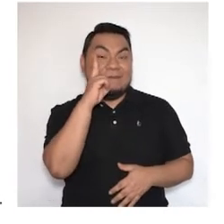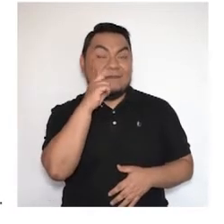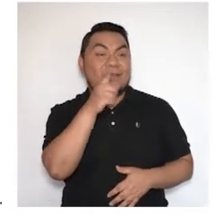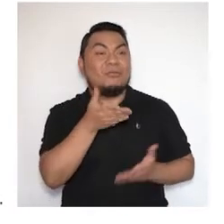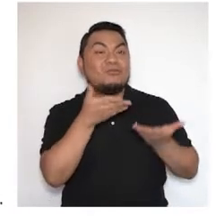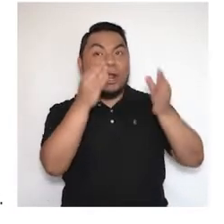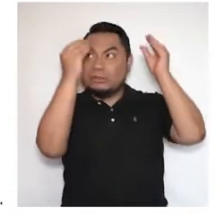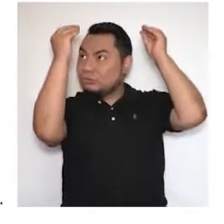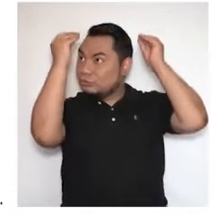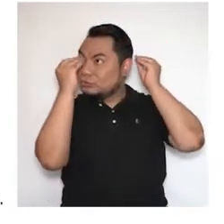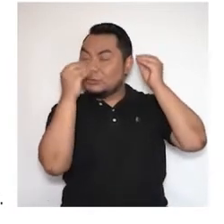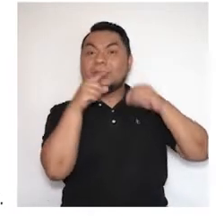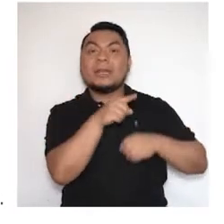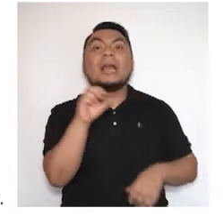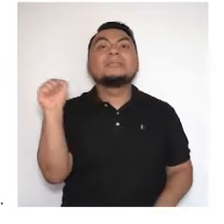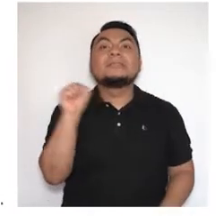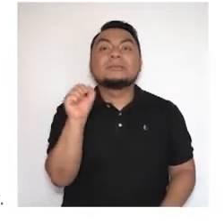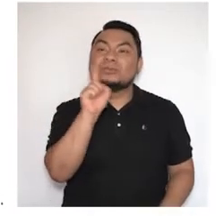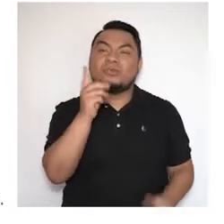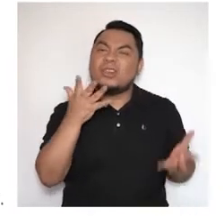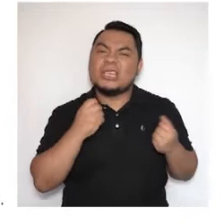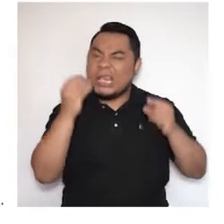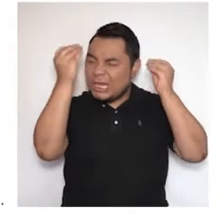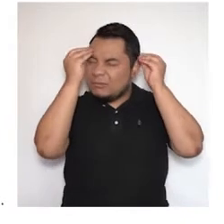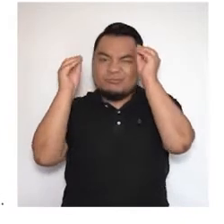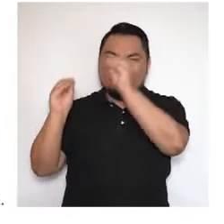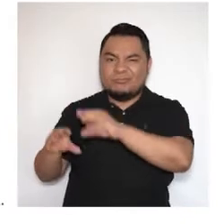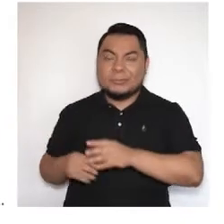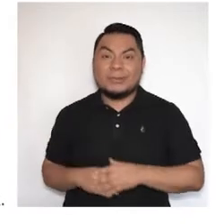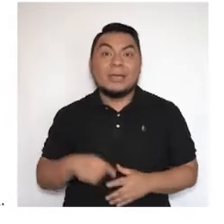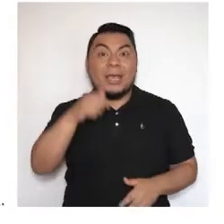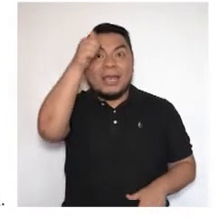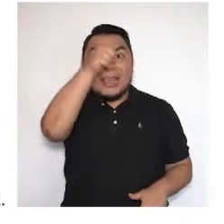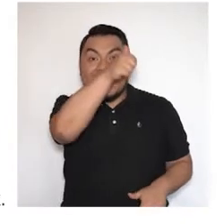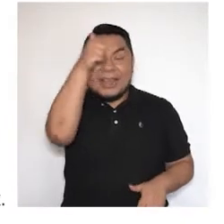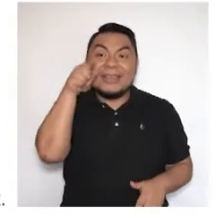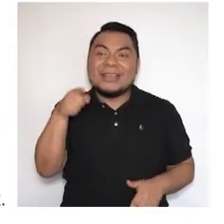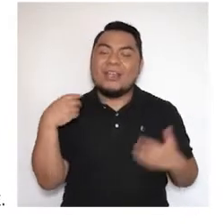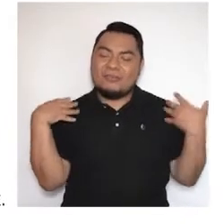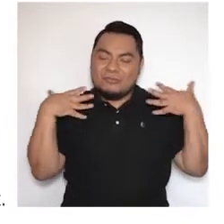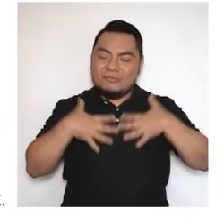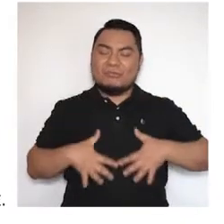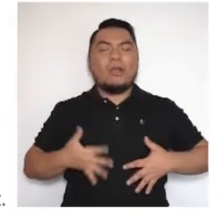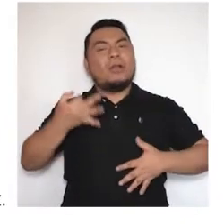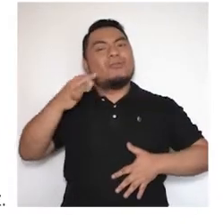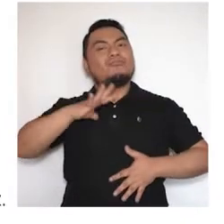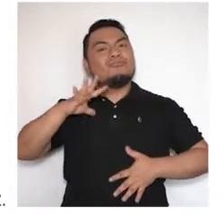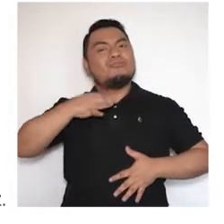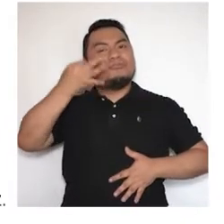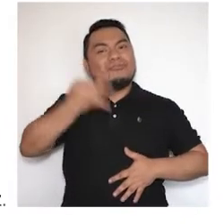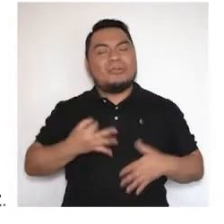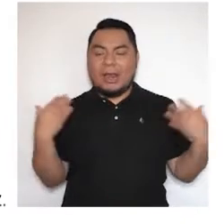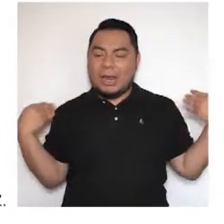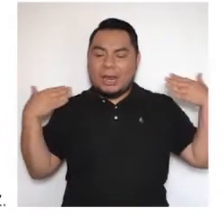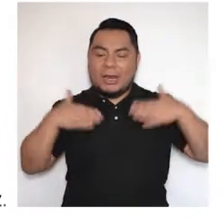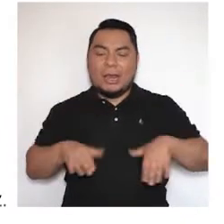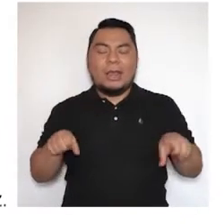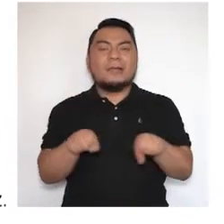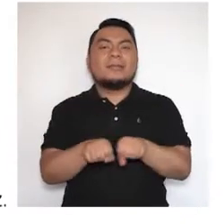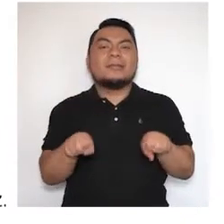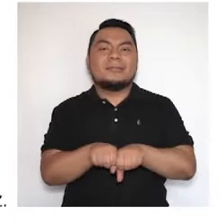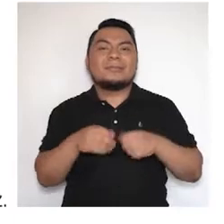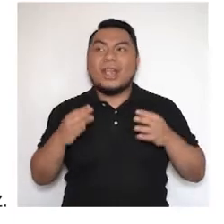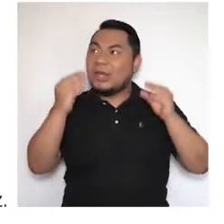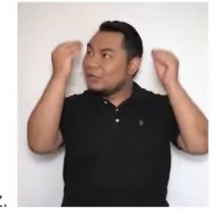el sombrero que el sábado no quiere llevar. Al domingo lo visto de gala, con capa, zapatos